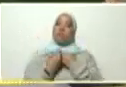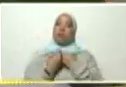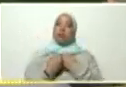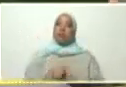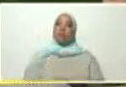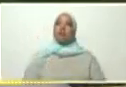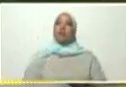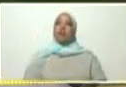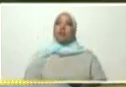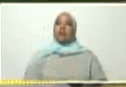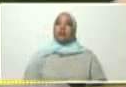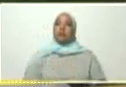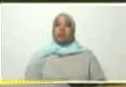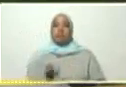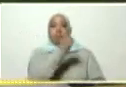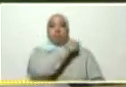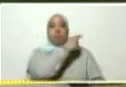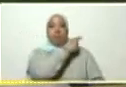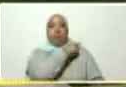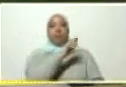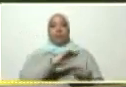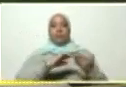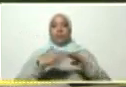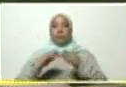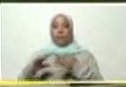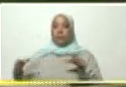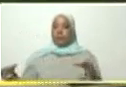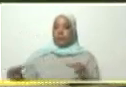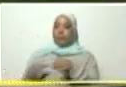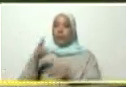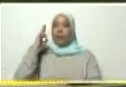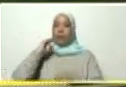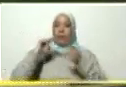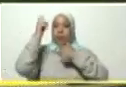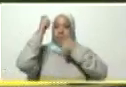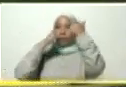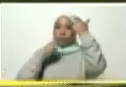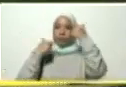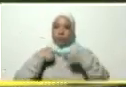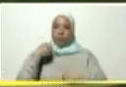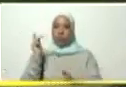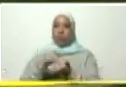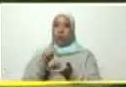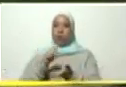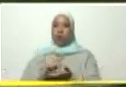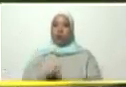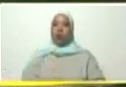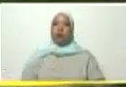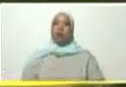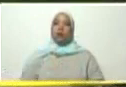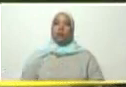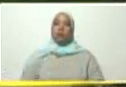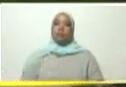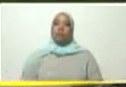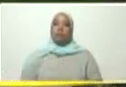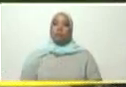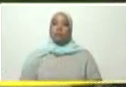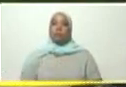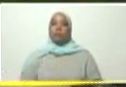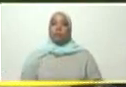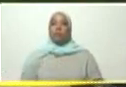Ella es la jefa de la vc donde yo participo directamente donde yo